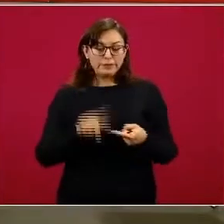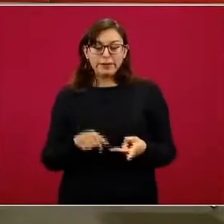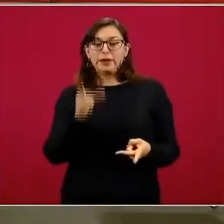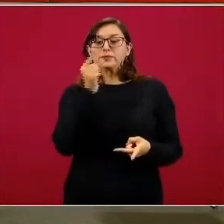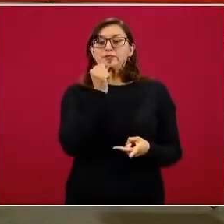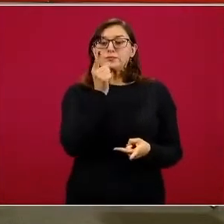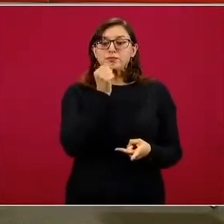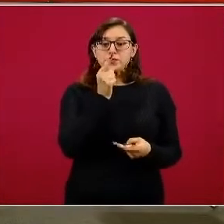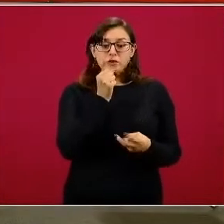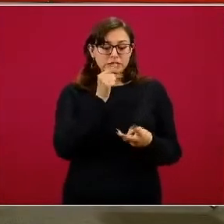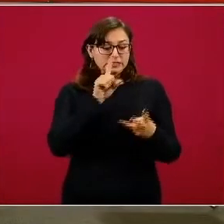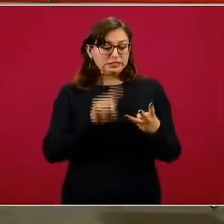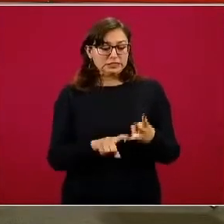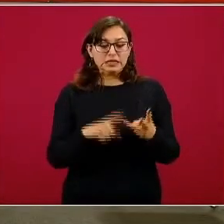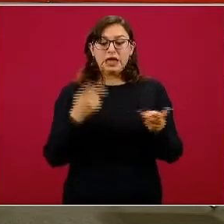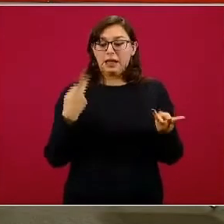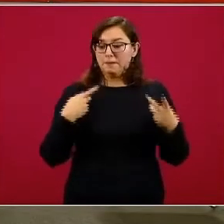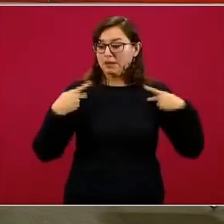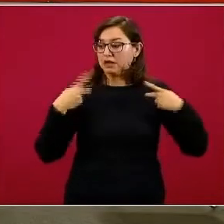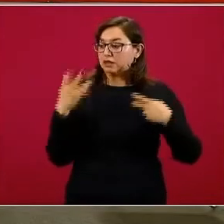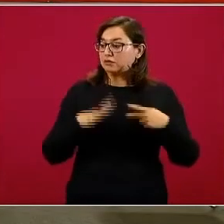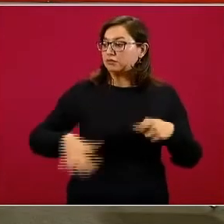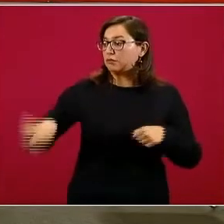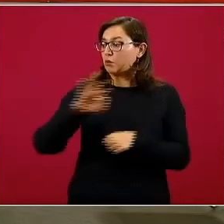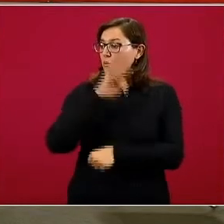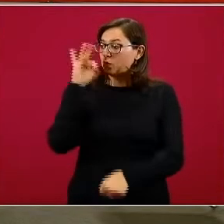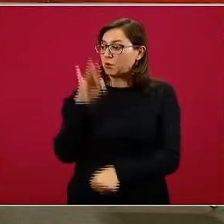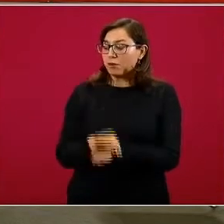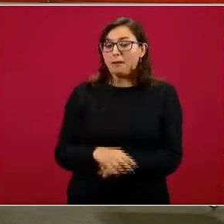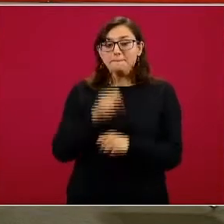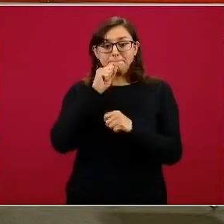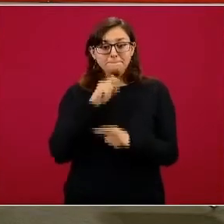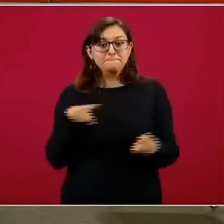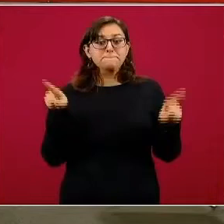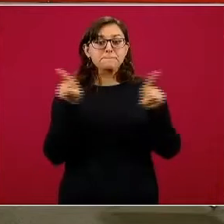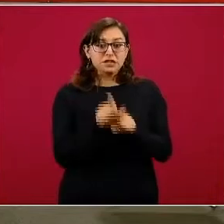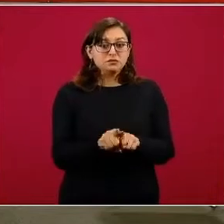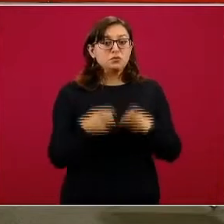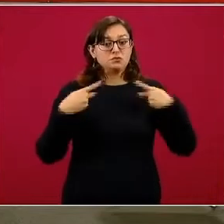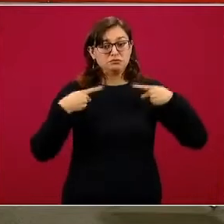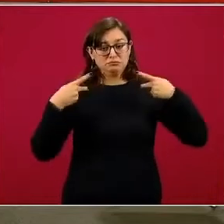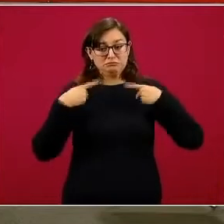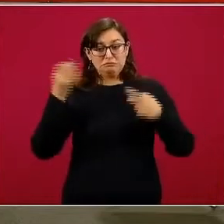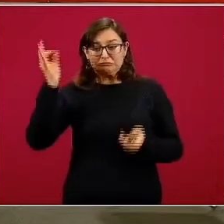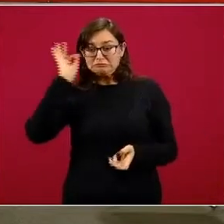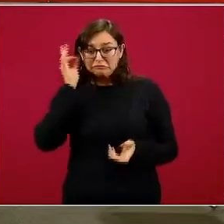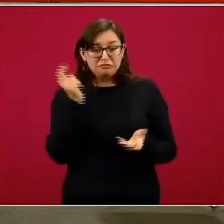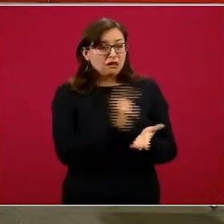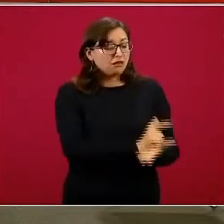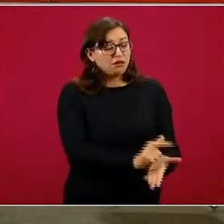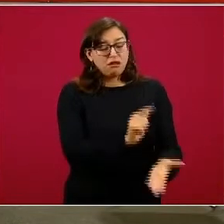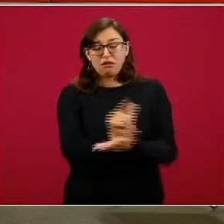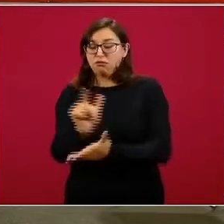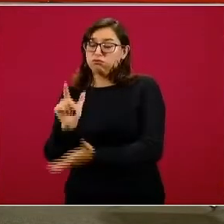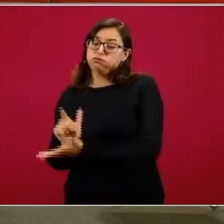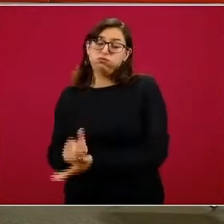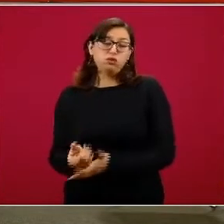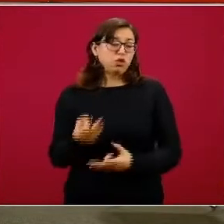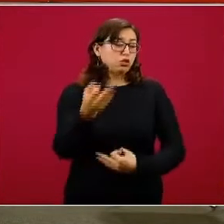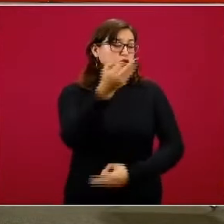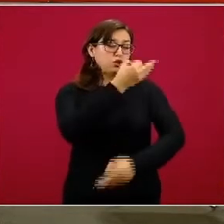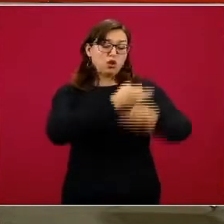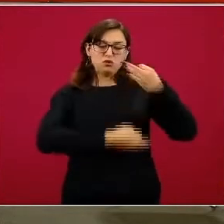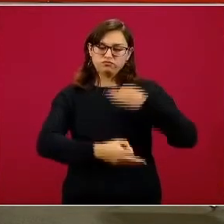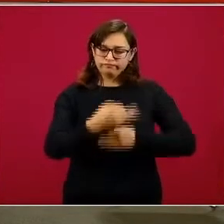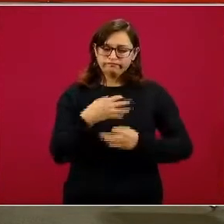la protección civil y los miles de hombres y mujeres dedicados a los servicios de limpieza se mantuvieron dispuestos a ayudar